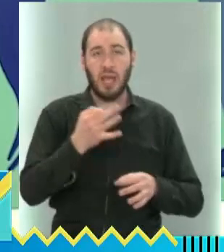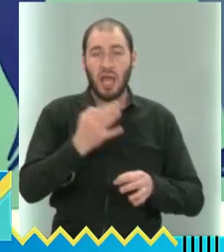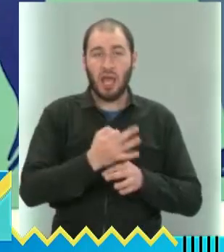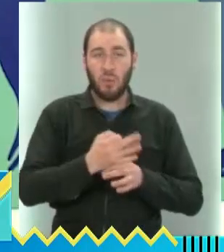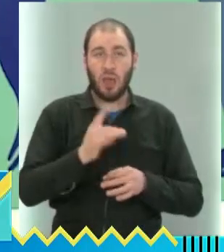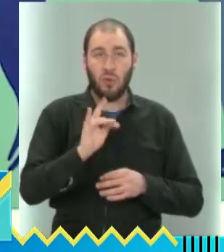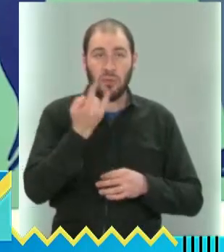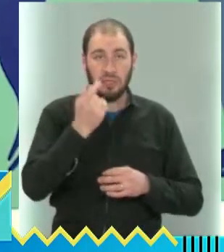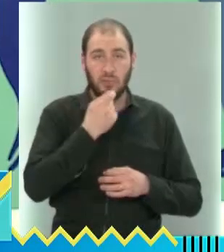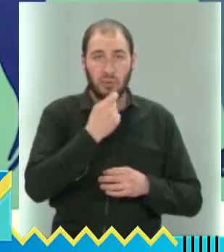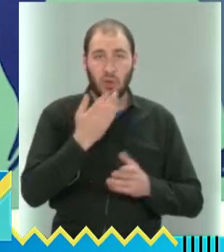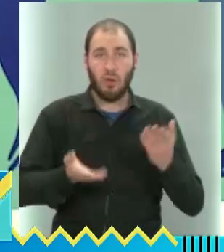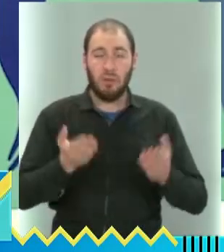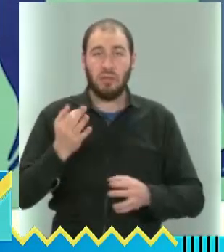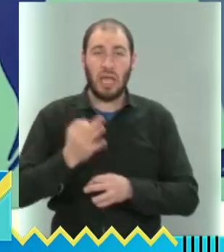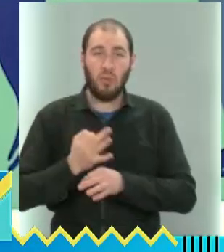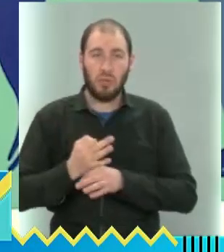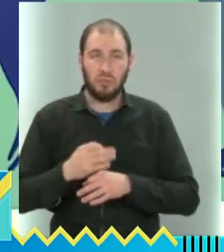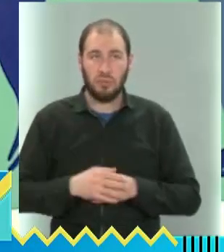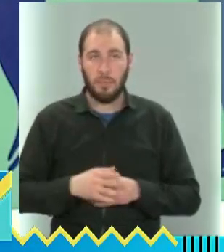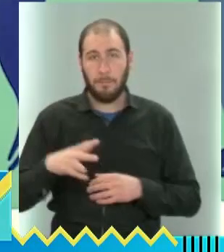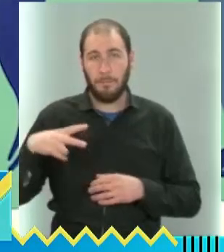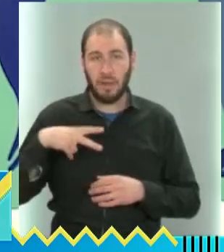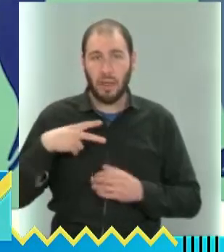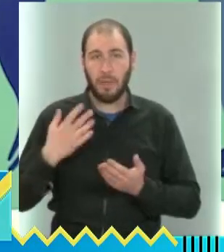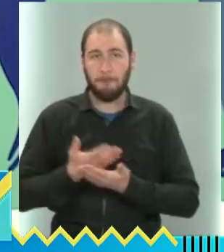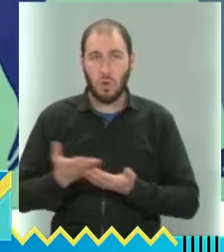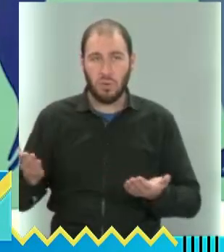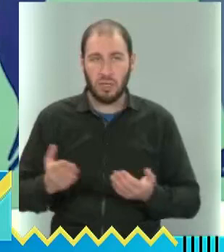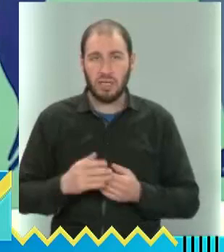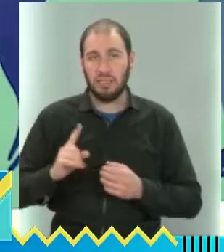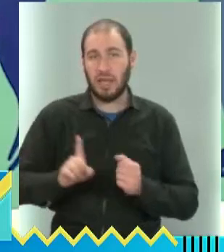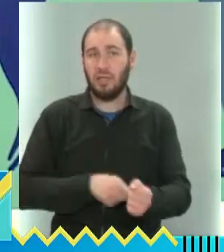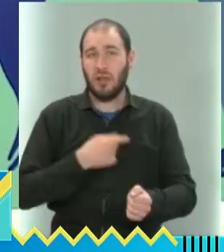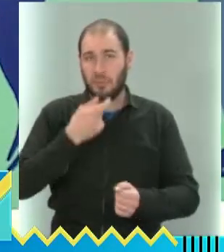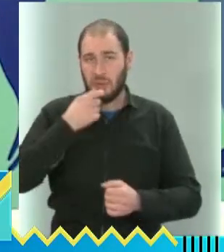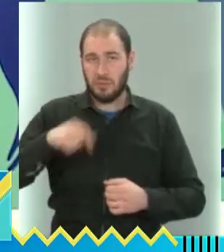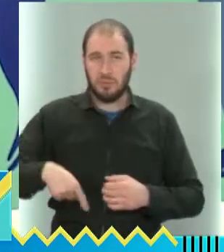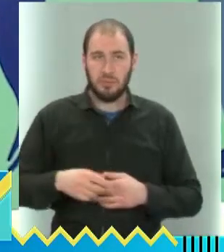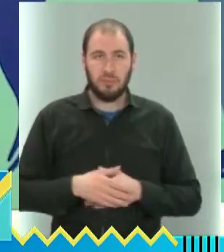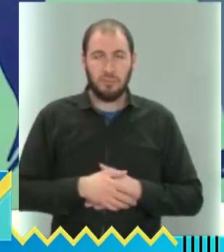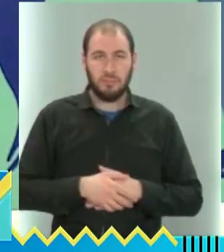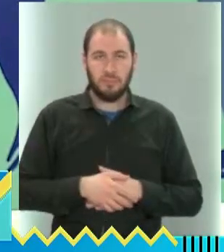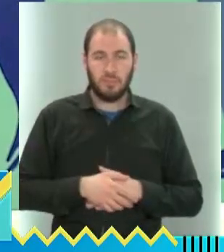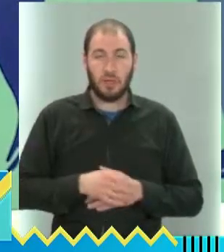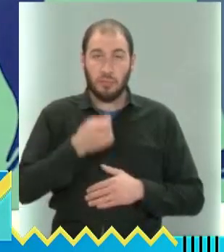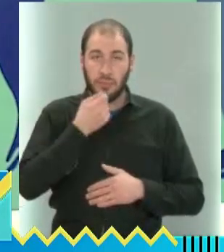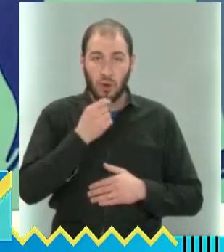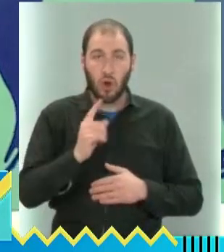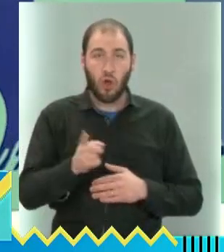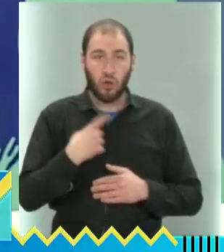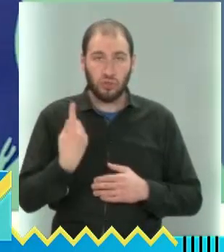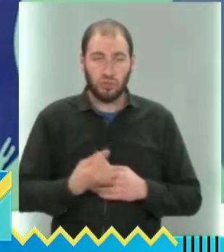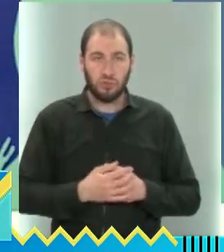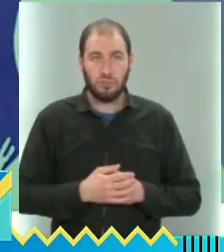de la universidad, por ejemplo, contra la educación privada y pública tradicional de Mendoza. Y si nosotros, digamos,